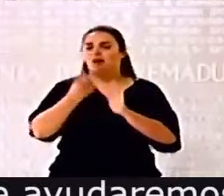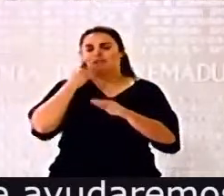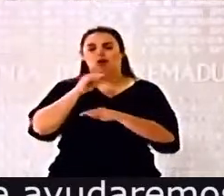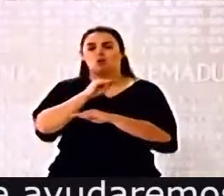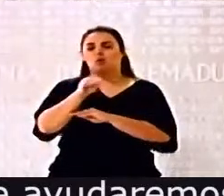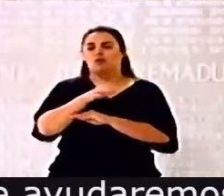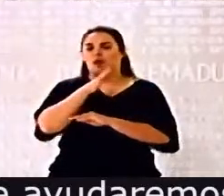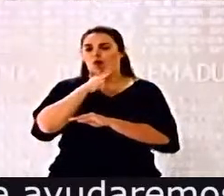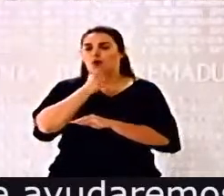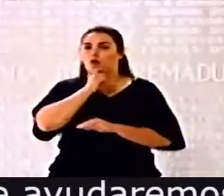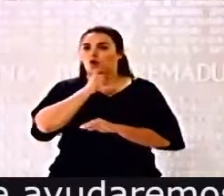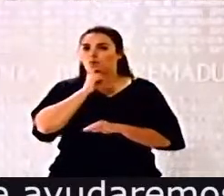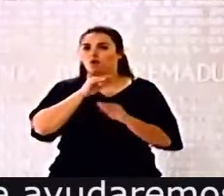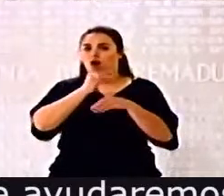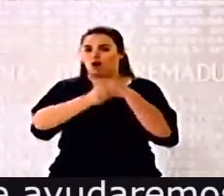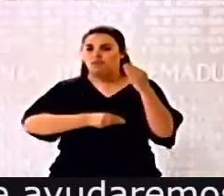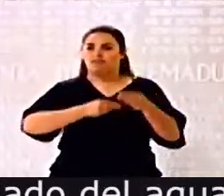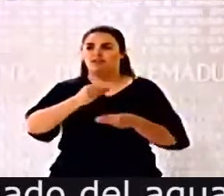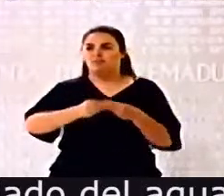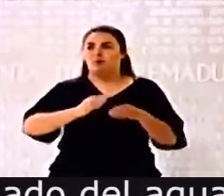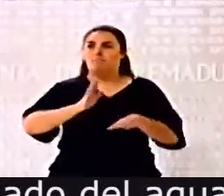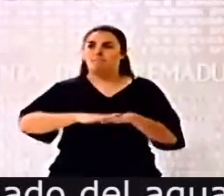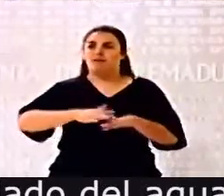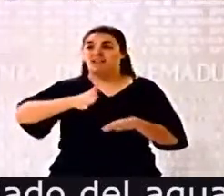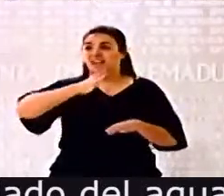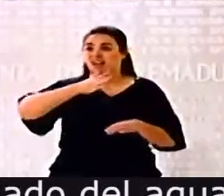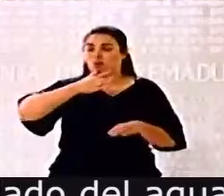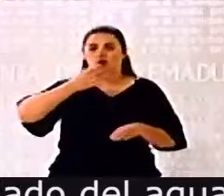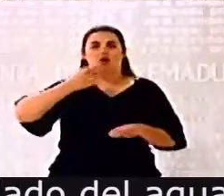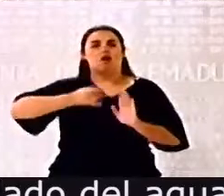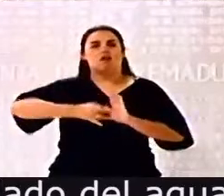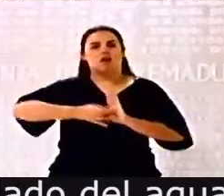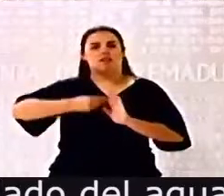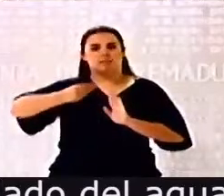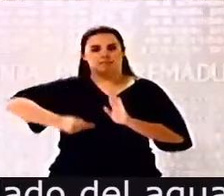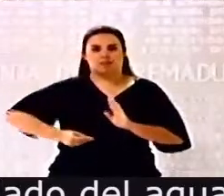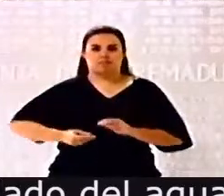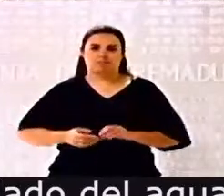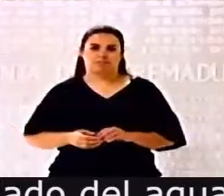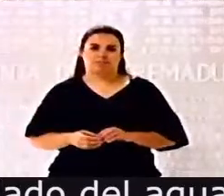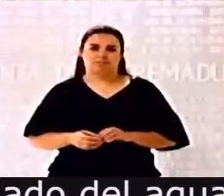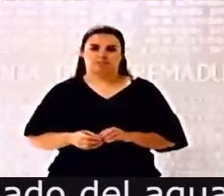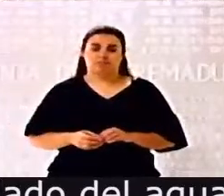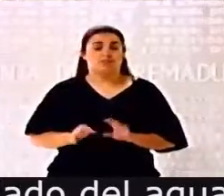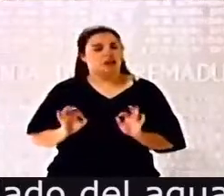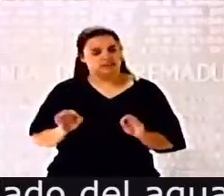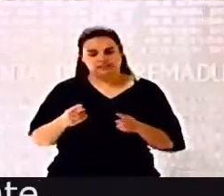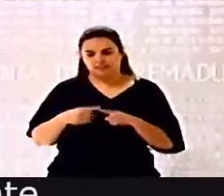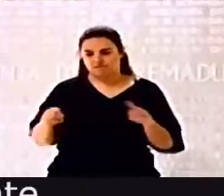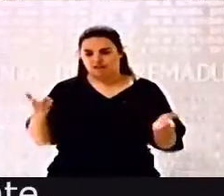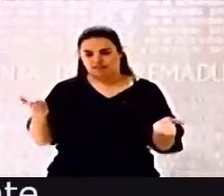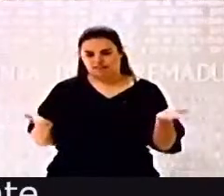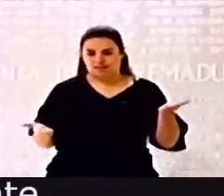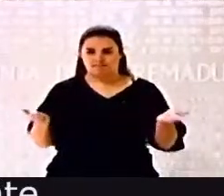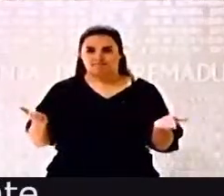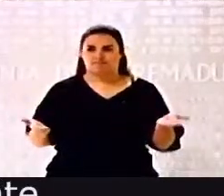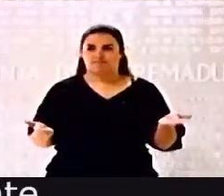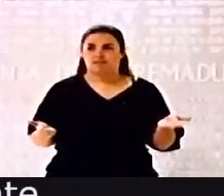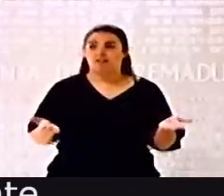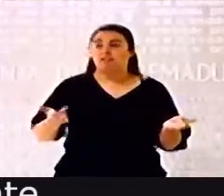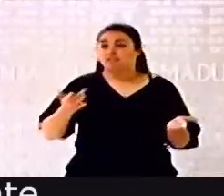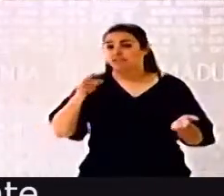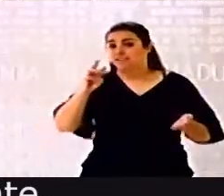cuidado del agua que tiene que realizar para que el agua tenga una calidad suficiente. Esa es la diferencia que hay entre